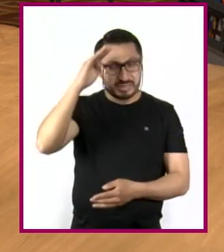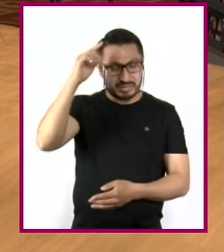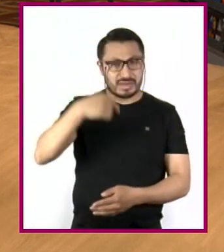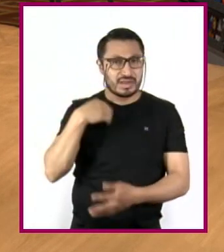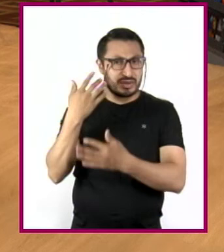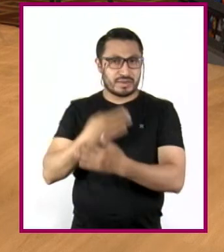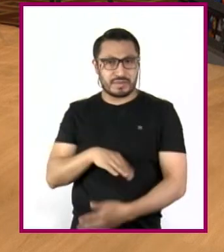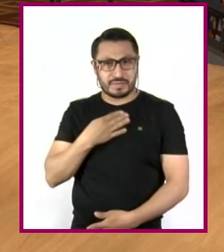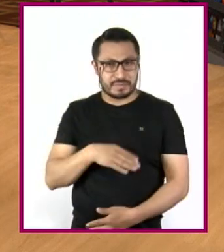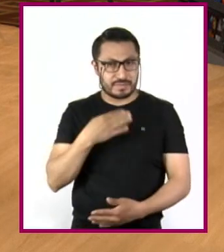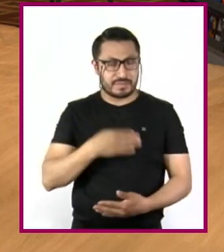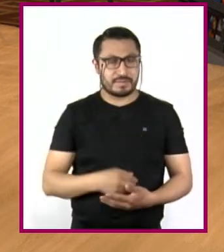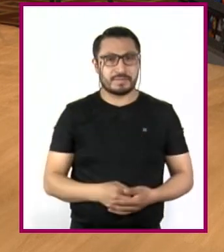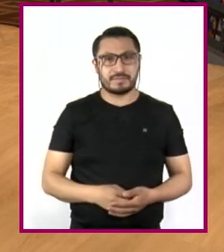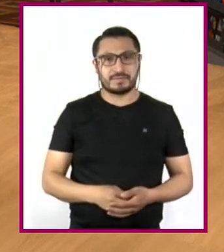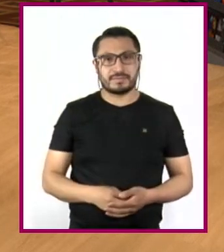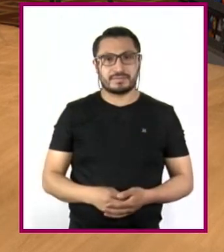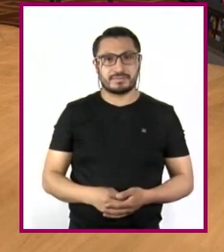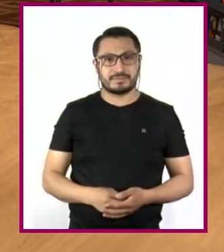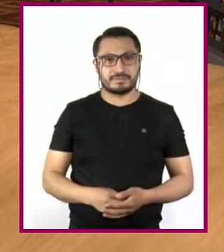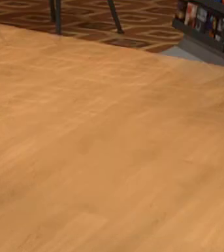baño.